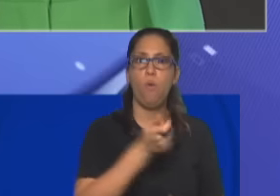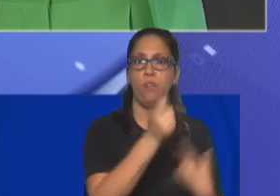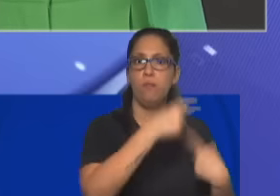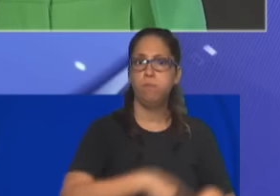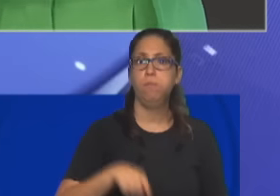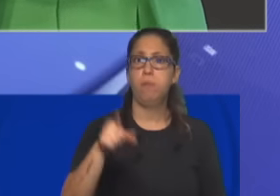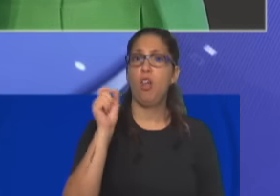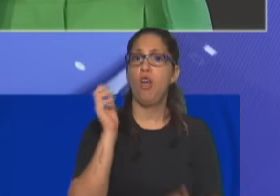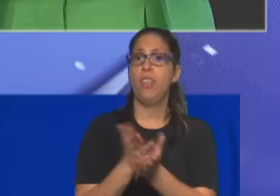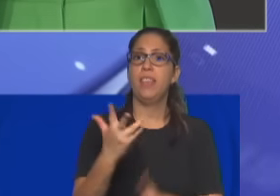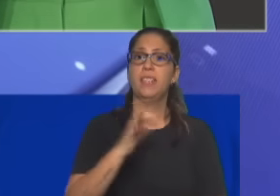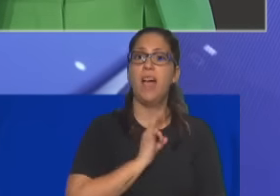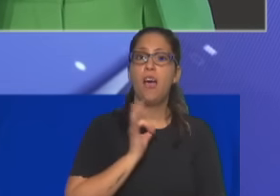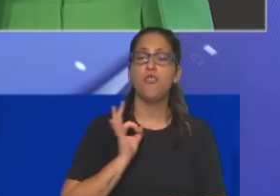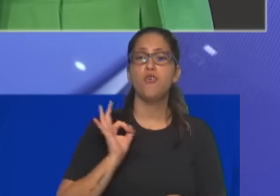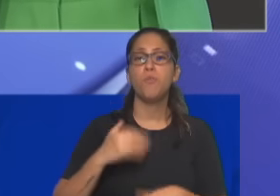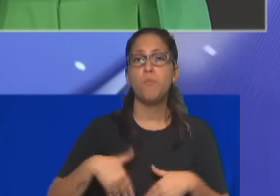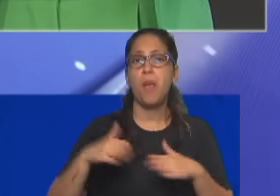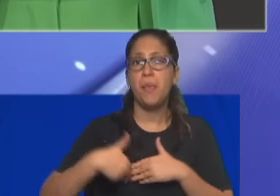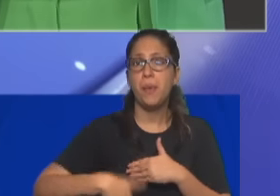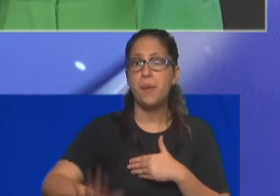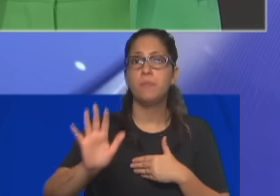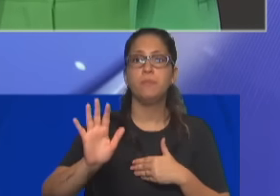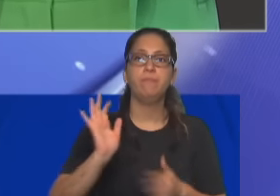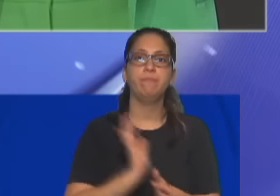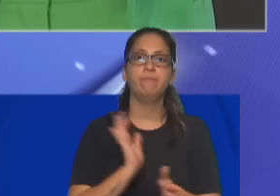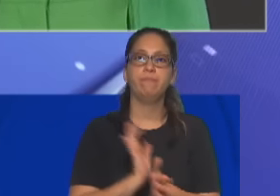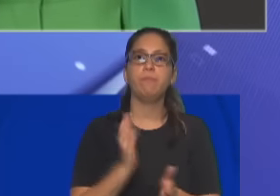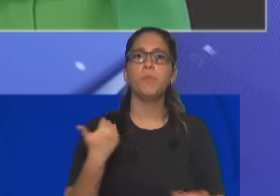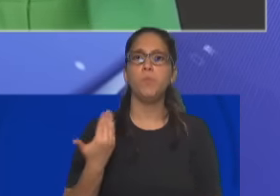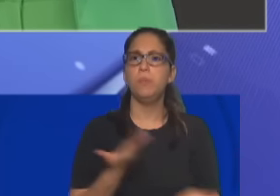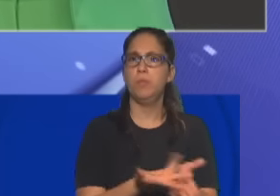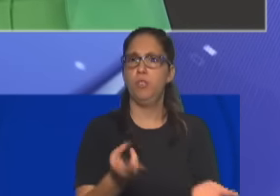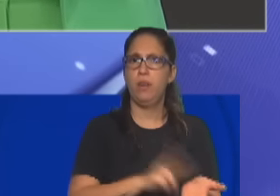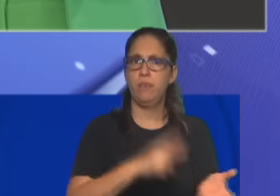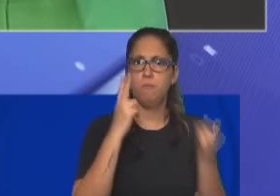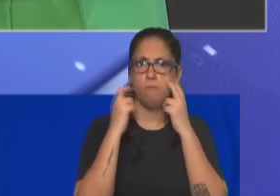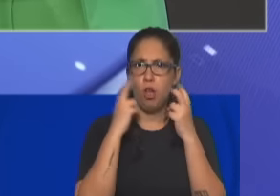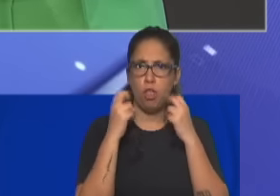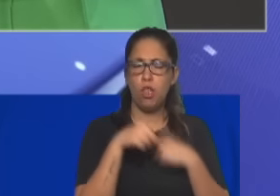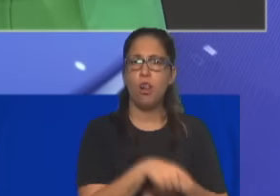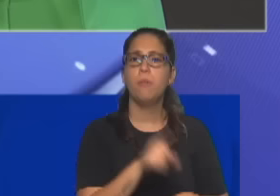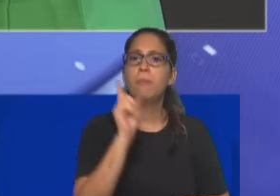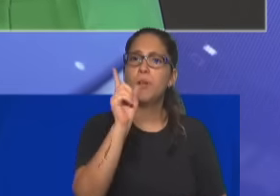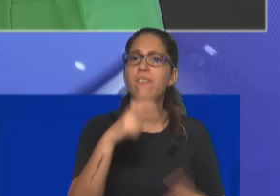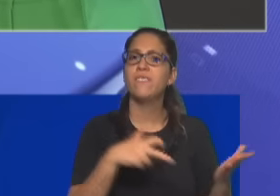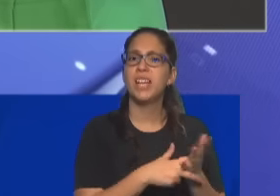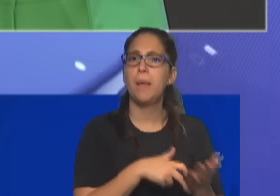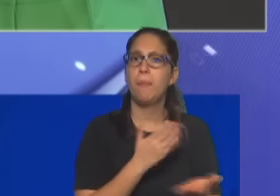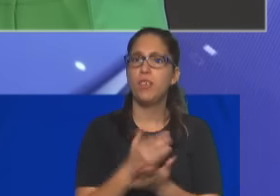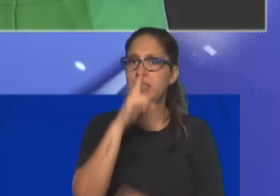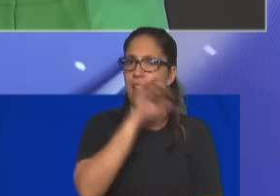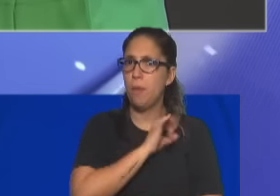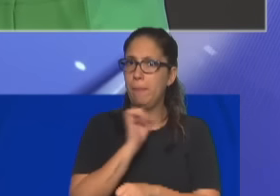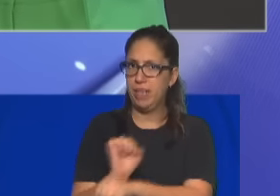esta condena a 3 años en suspenso va puede ser apelable obviamente porque recordemos la fiscalía había pedido 7 años de